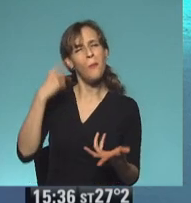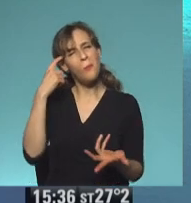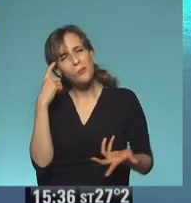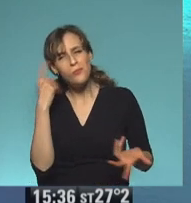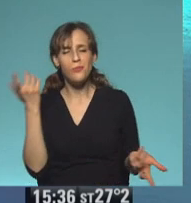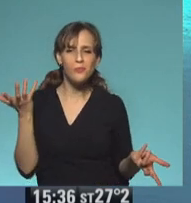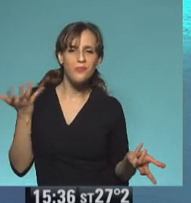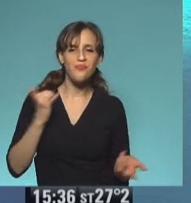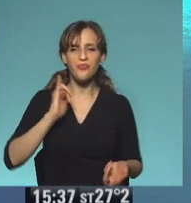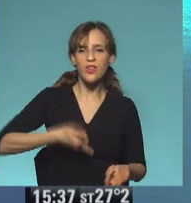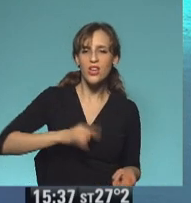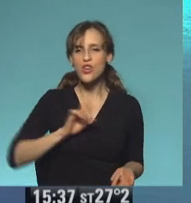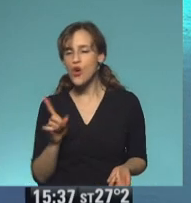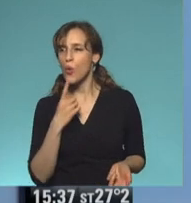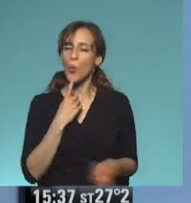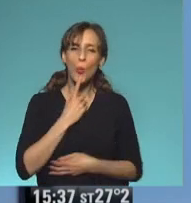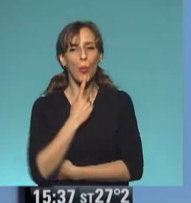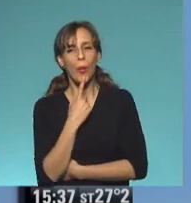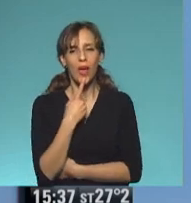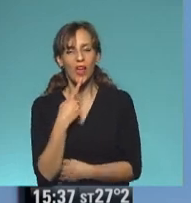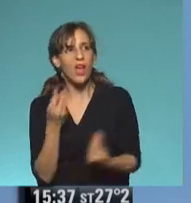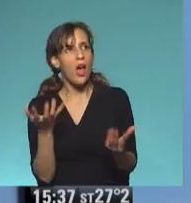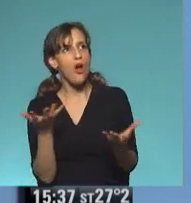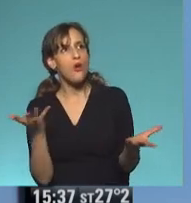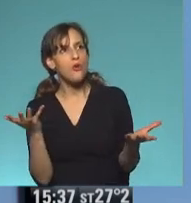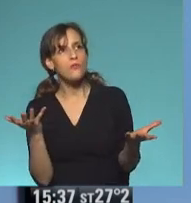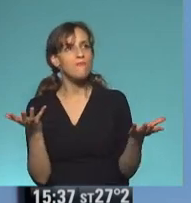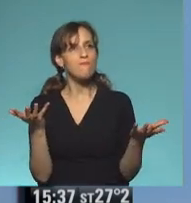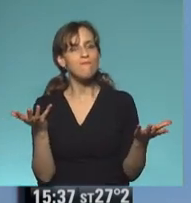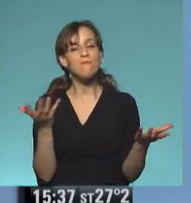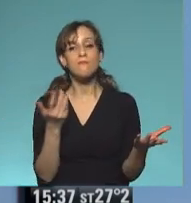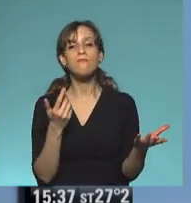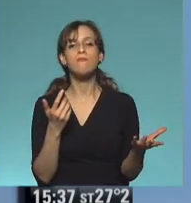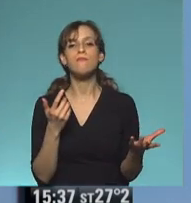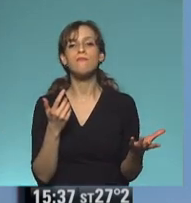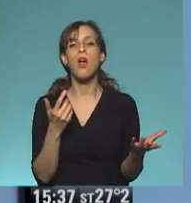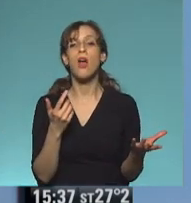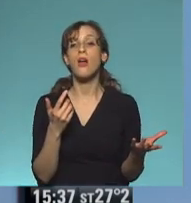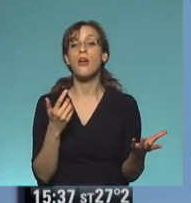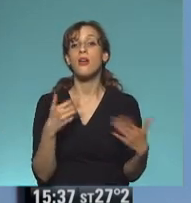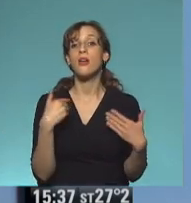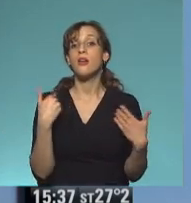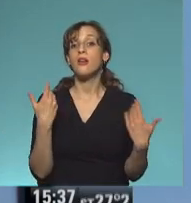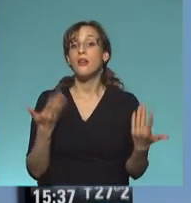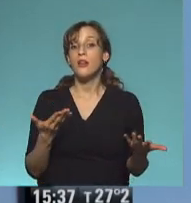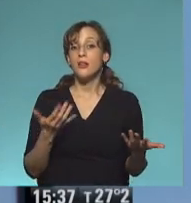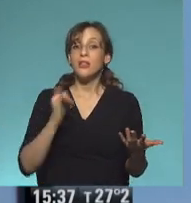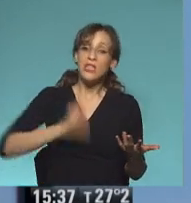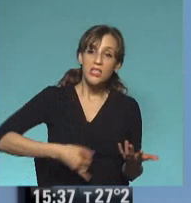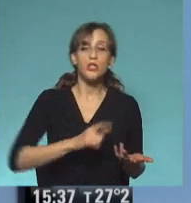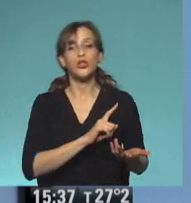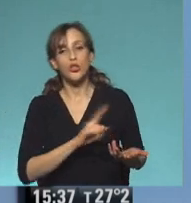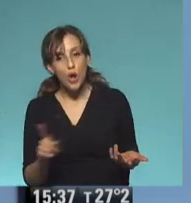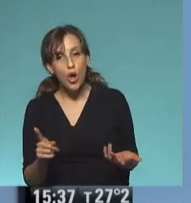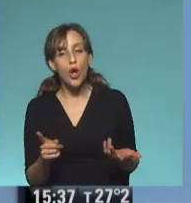dele que sí, dele que no. Y si se comió el granito pipipu o no se lo comió,